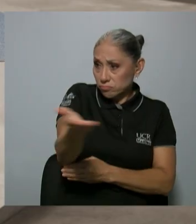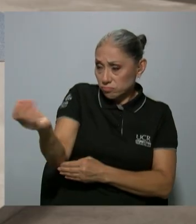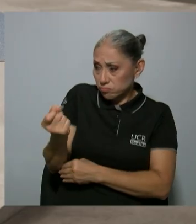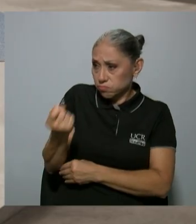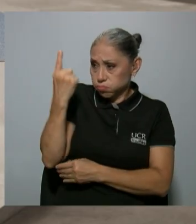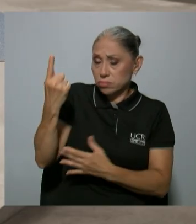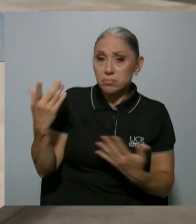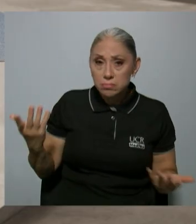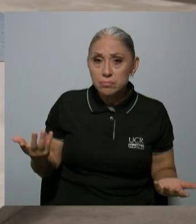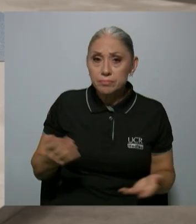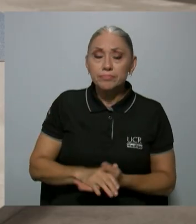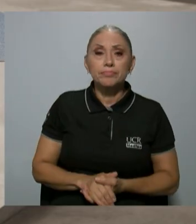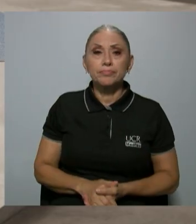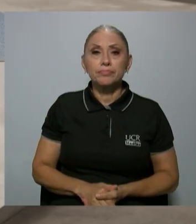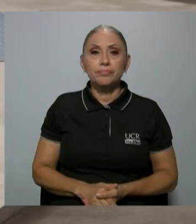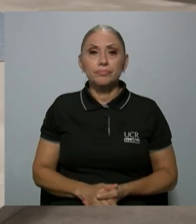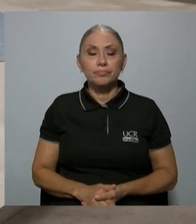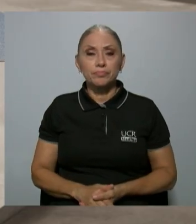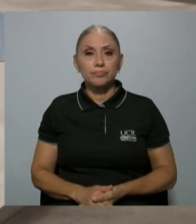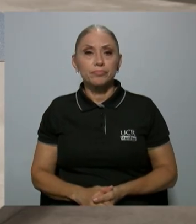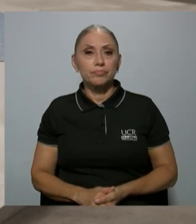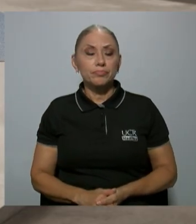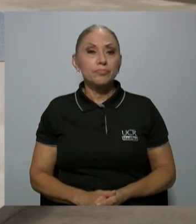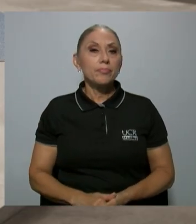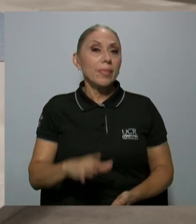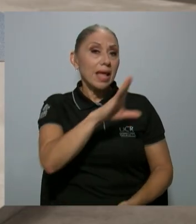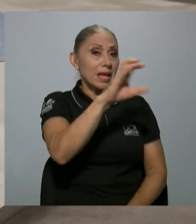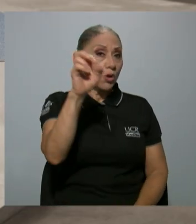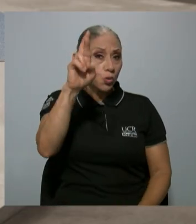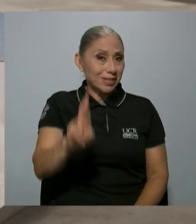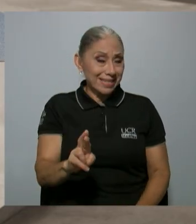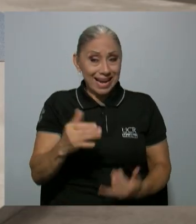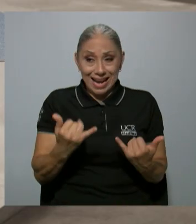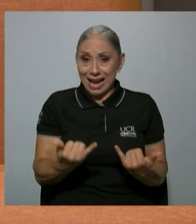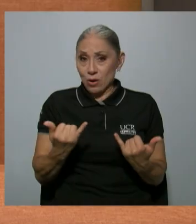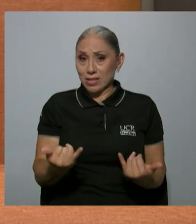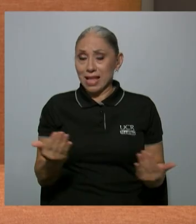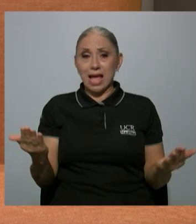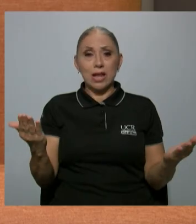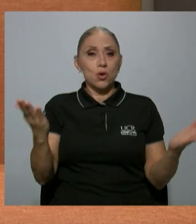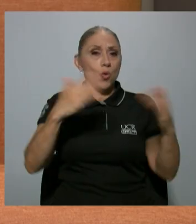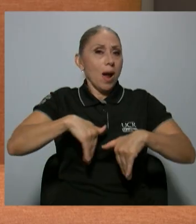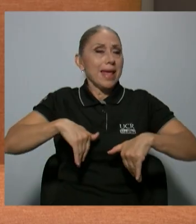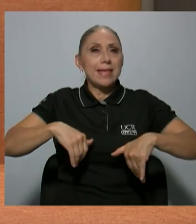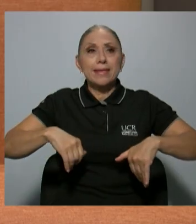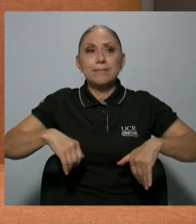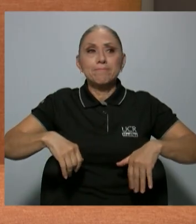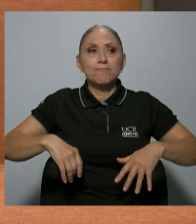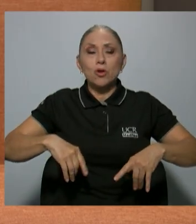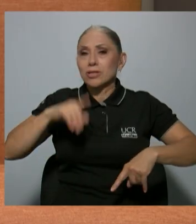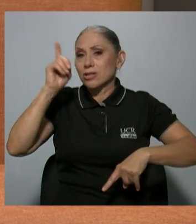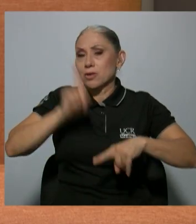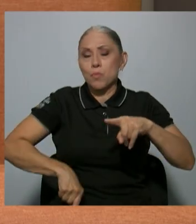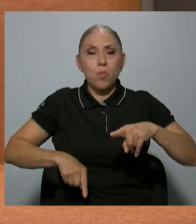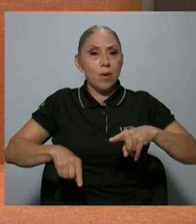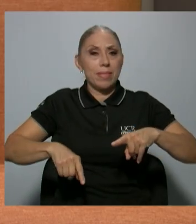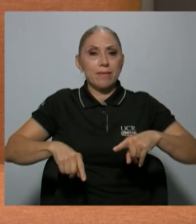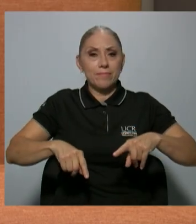las audiencias también comprendan. En Costa Rica no tenemos en este momento capacidad de